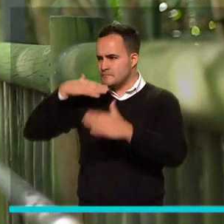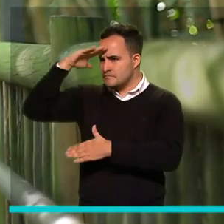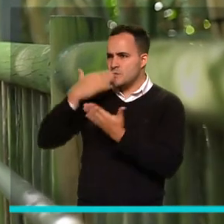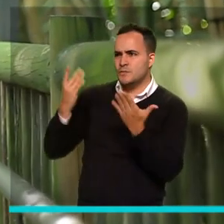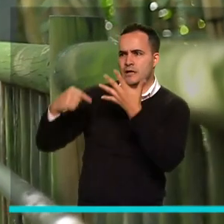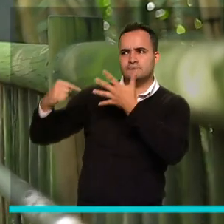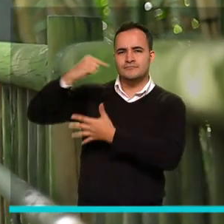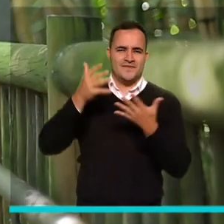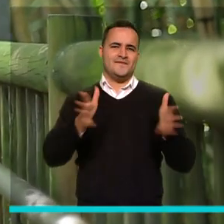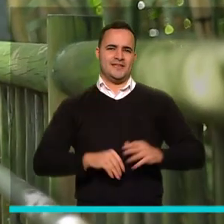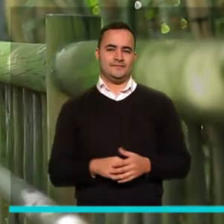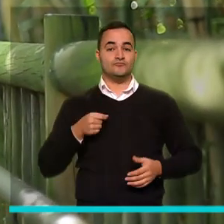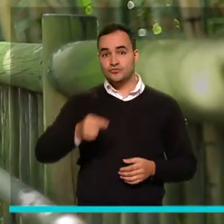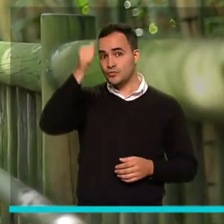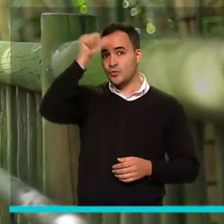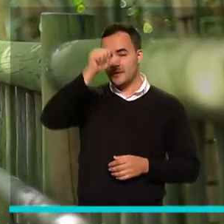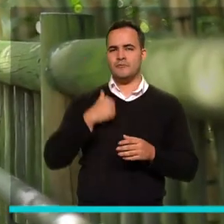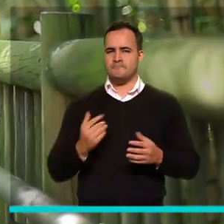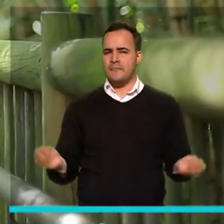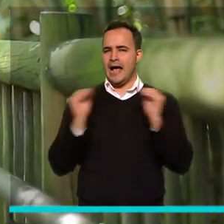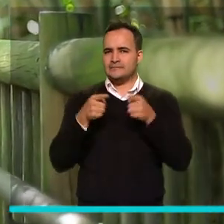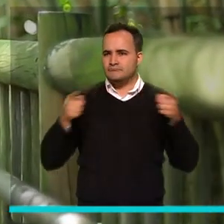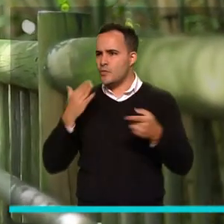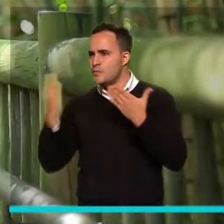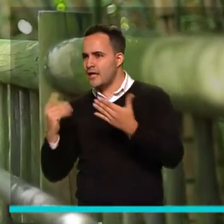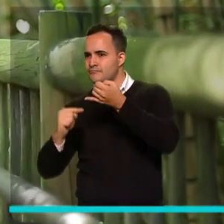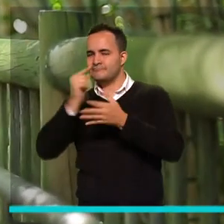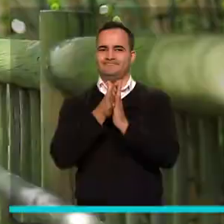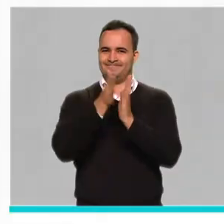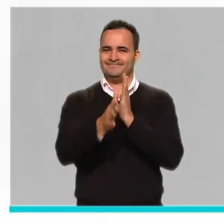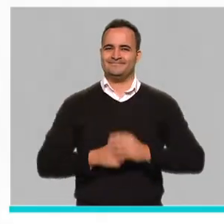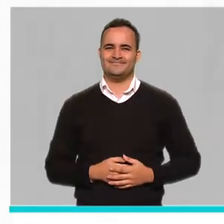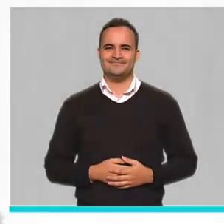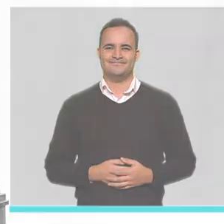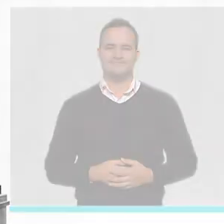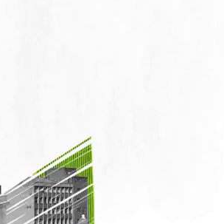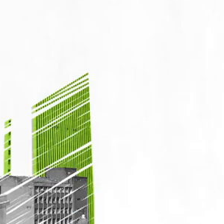Conecta TV. Nos encontramos este domingo con más noticias e historias de Medellín Futuro.